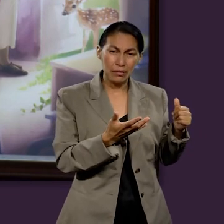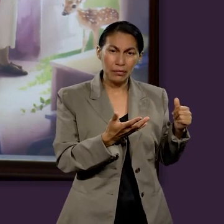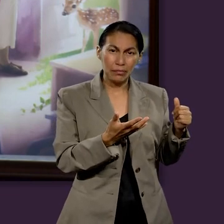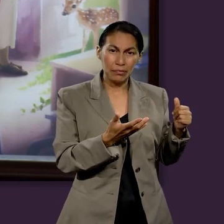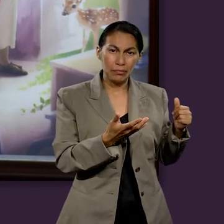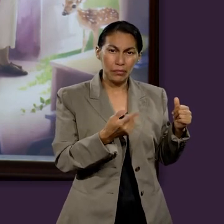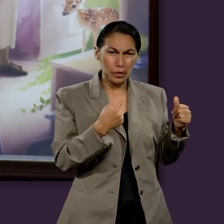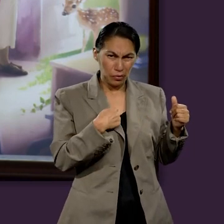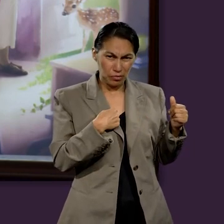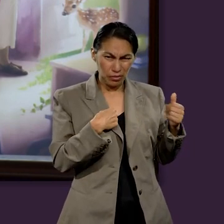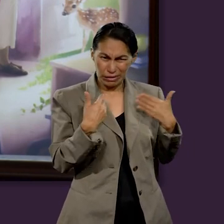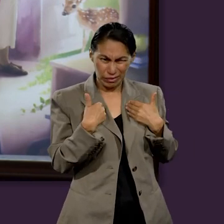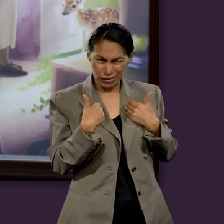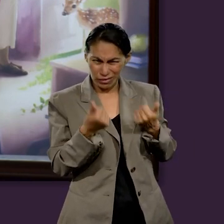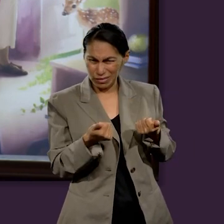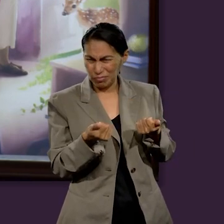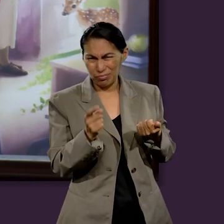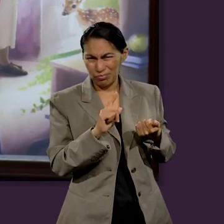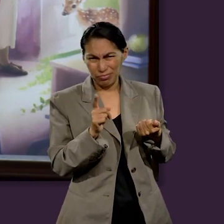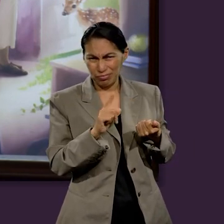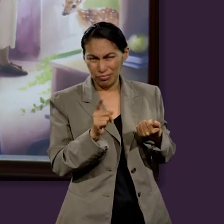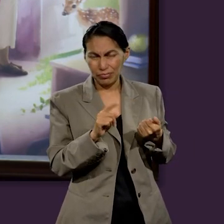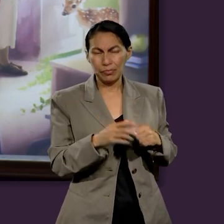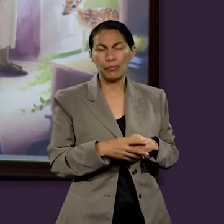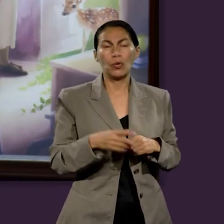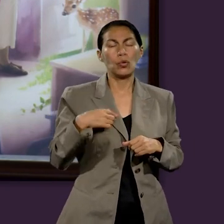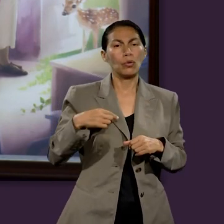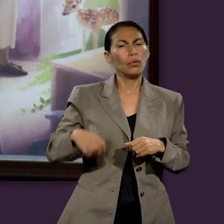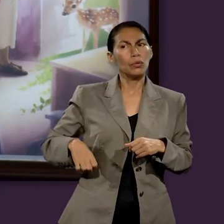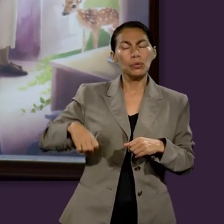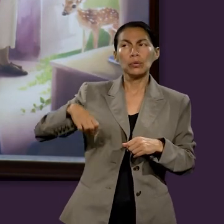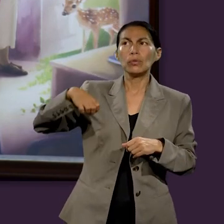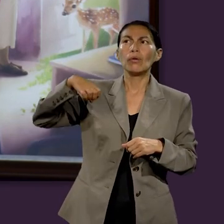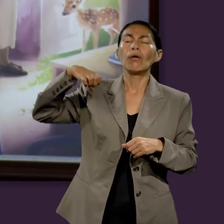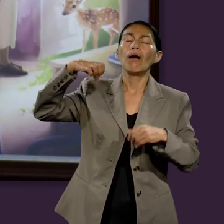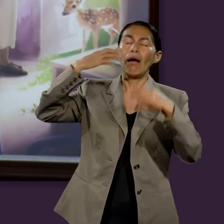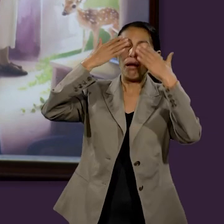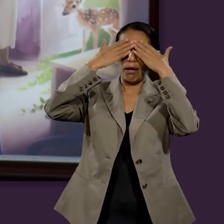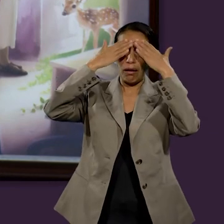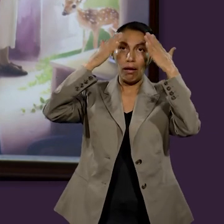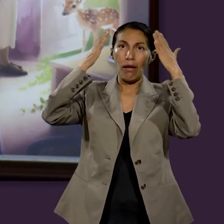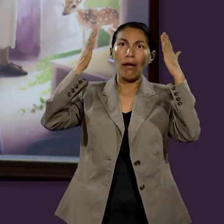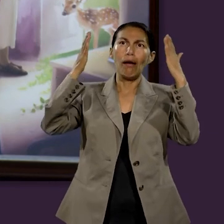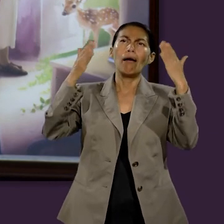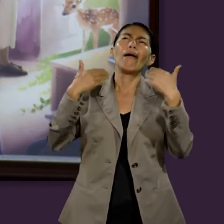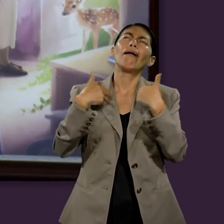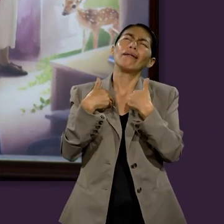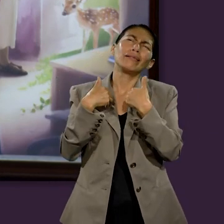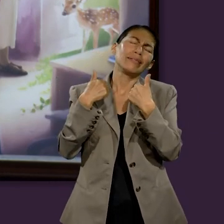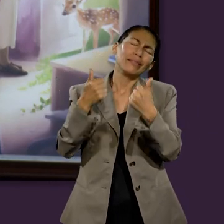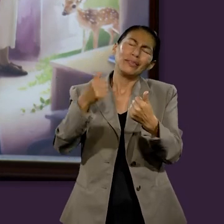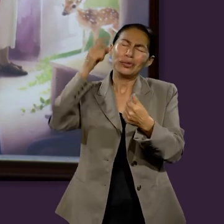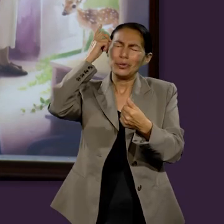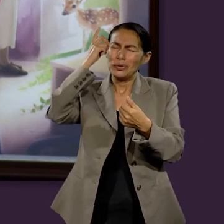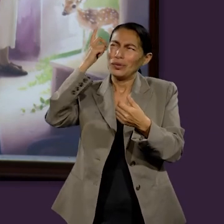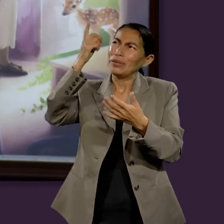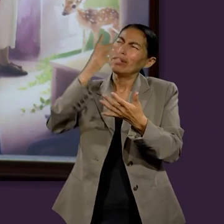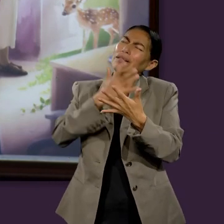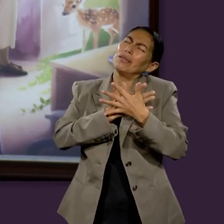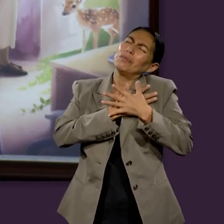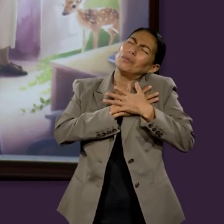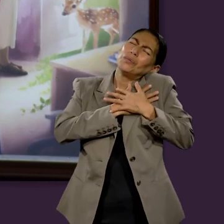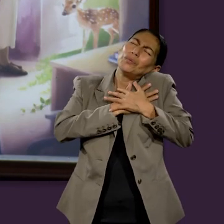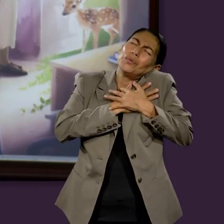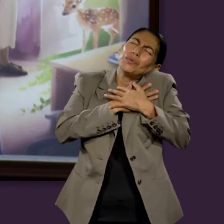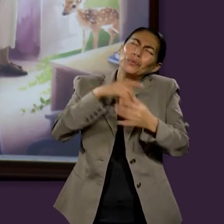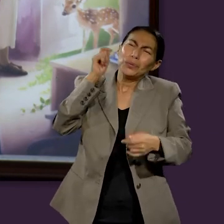pecadores. Y no le veía mucho sentido. Ya creciendo, entiendo que Dios es un Dios